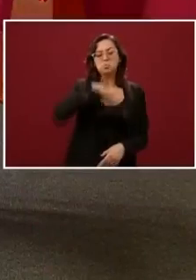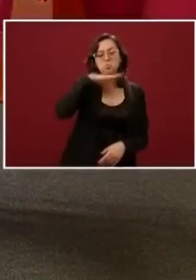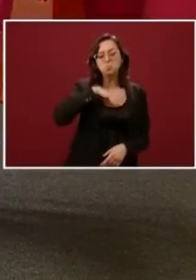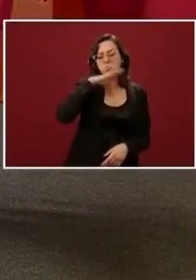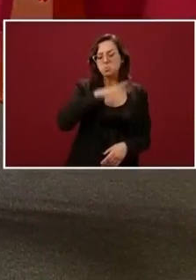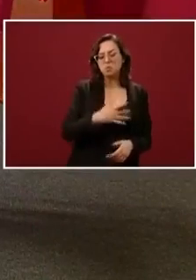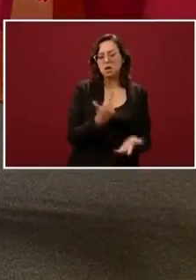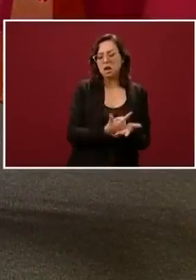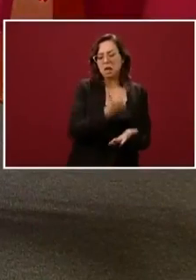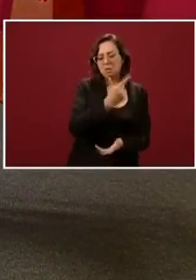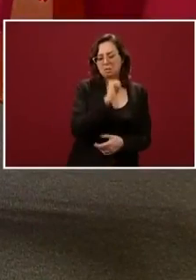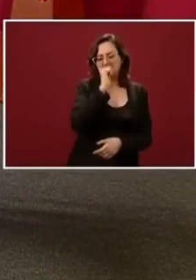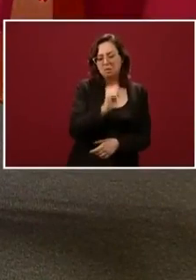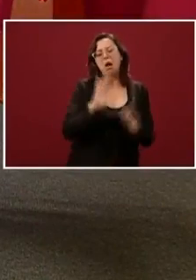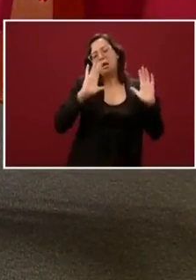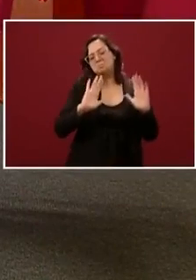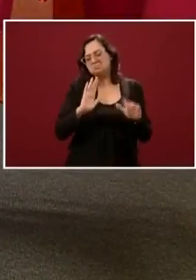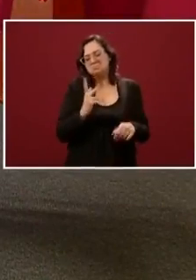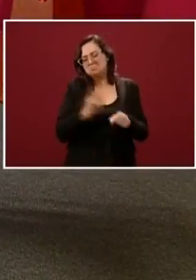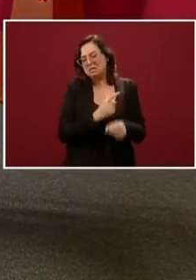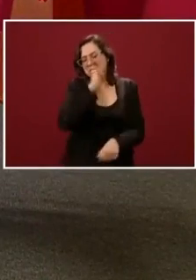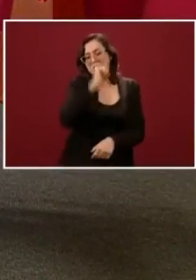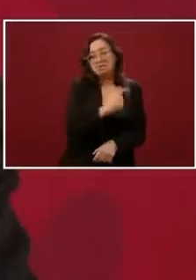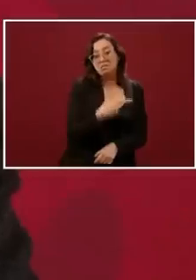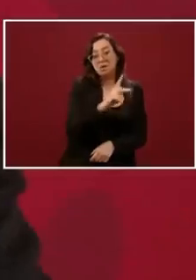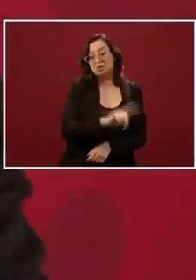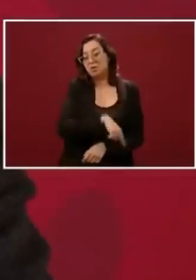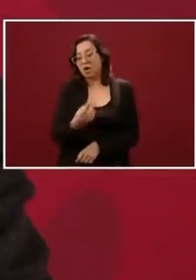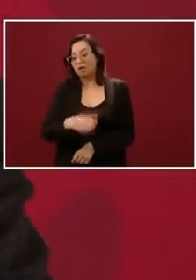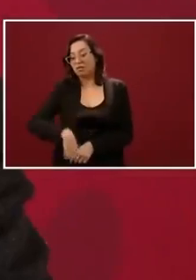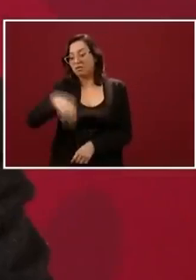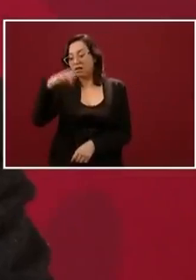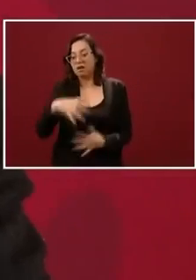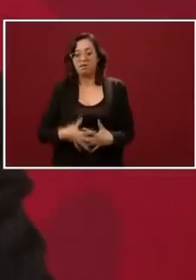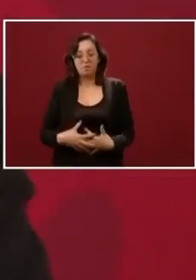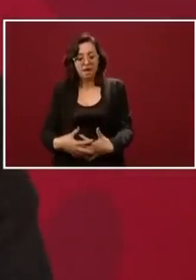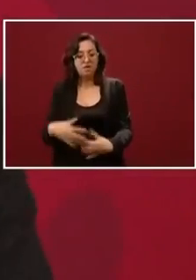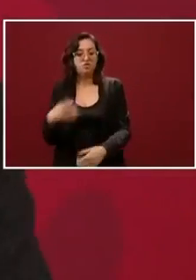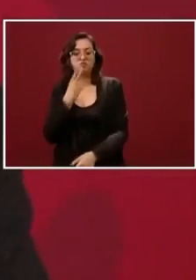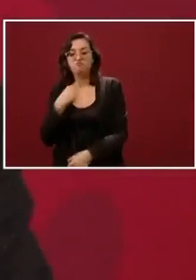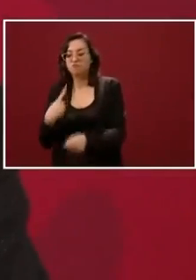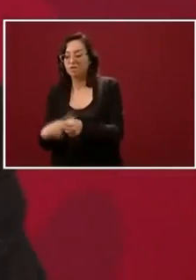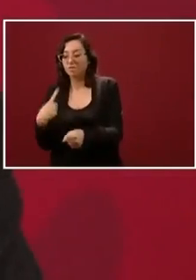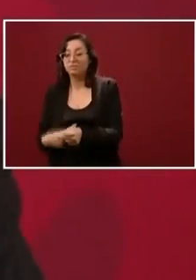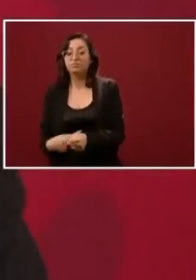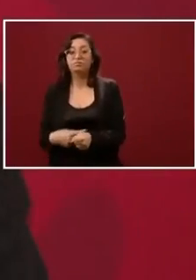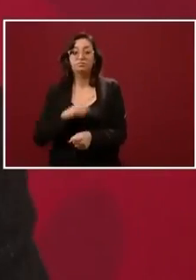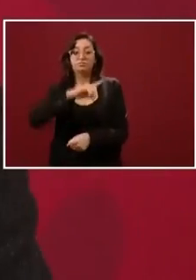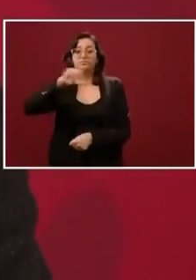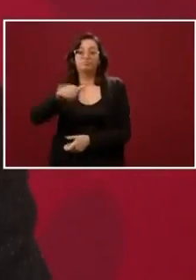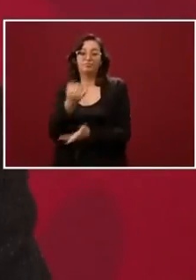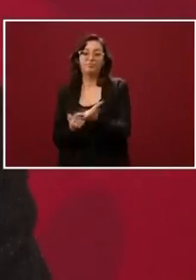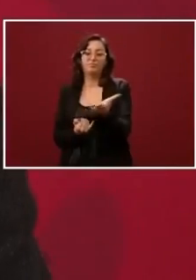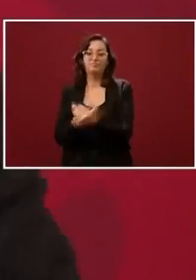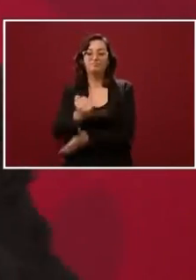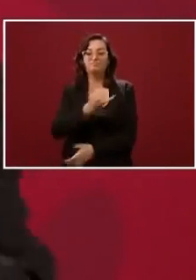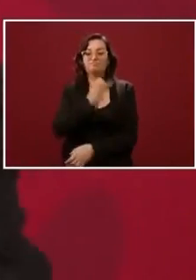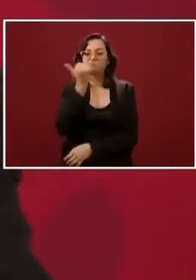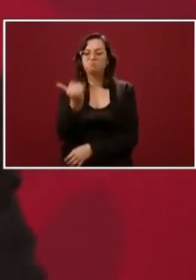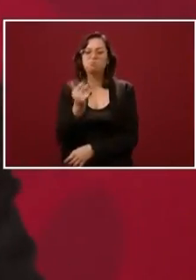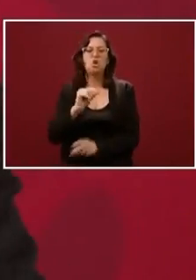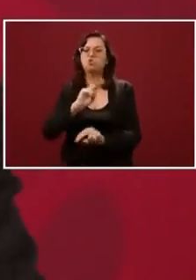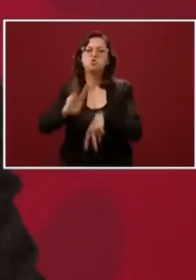ocurre en un adulto mayor, en una mujer embarazada, en alguien con enfermedad crónica, le puede llevar a una mala decisión de